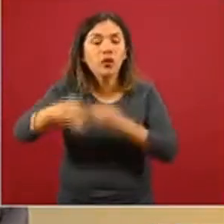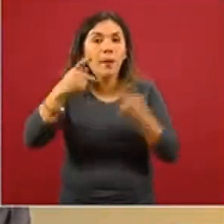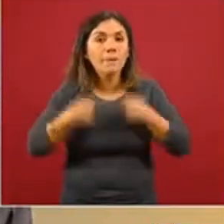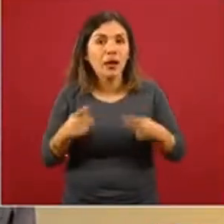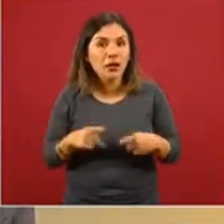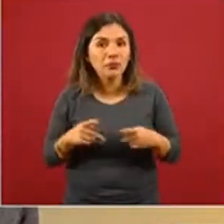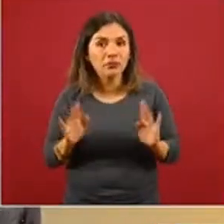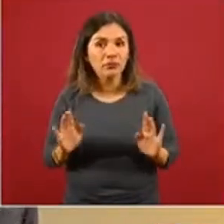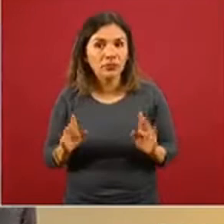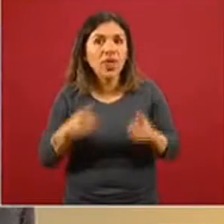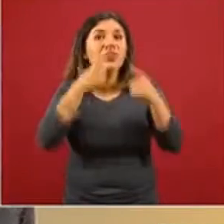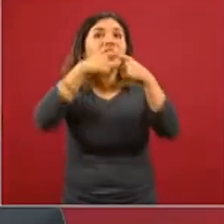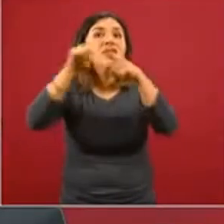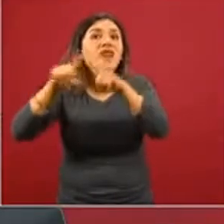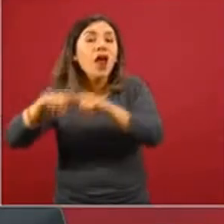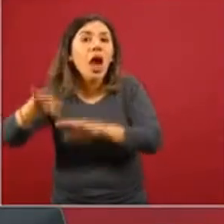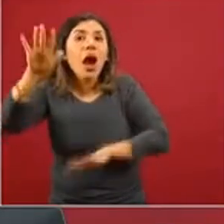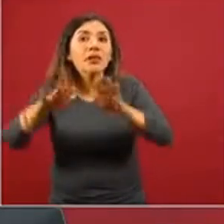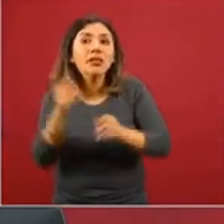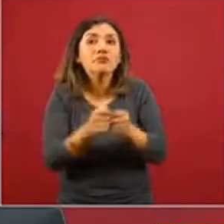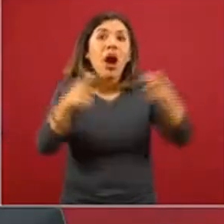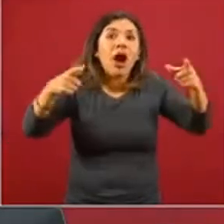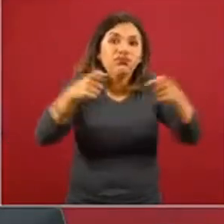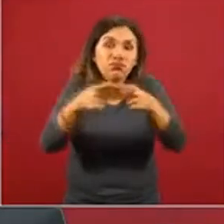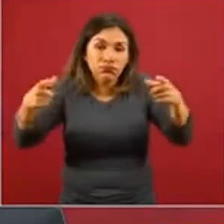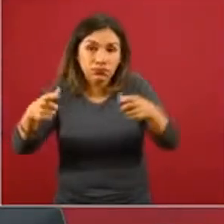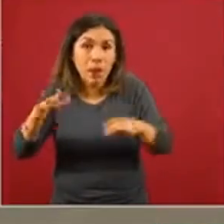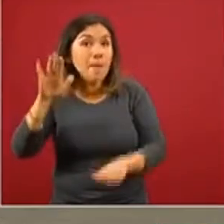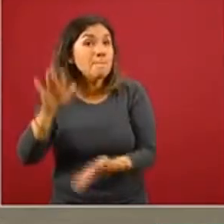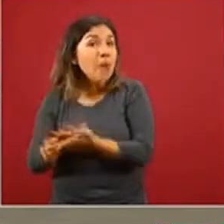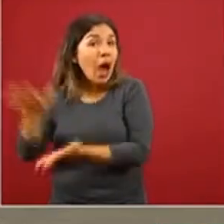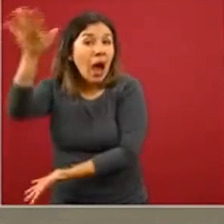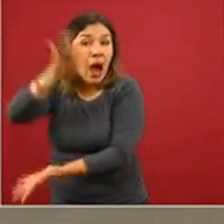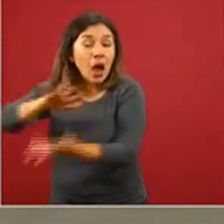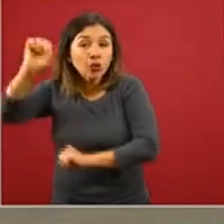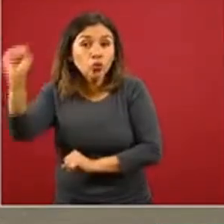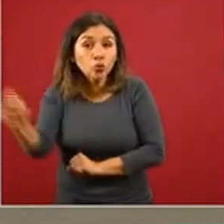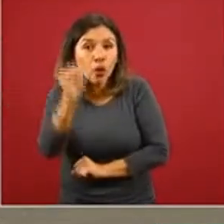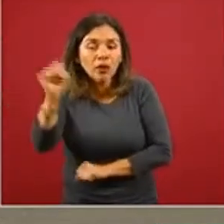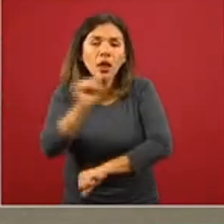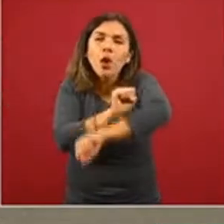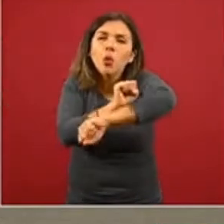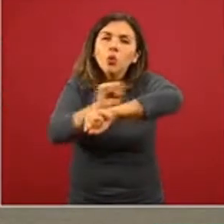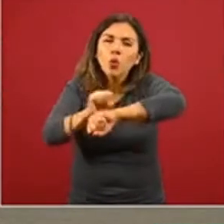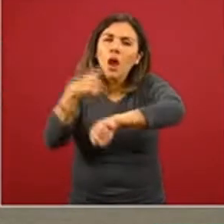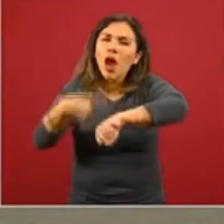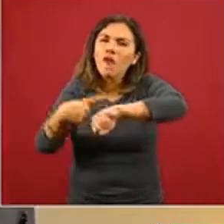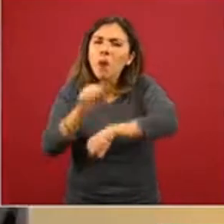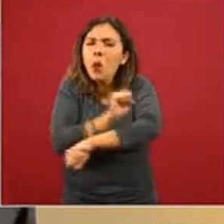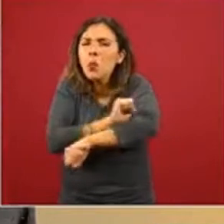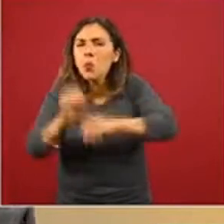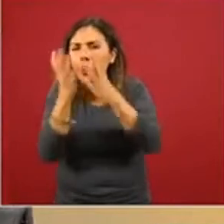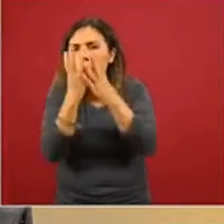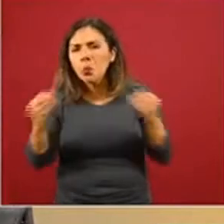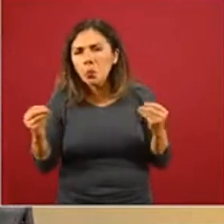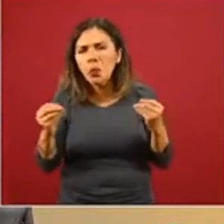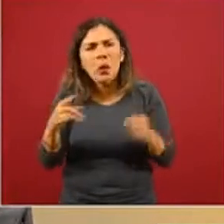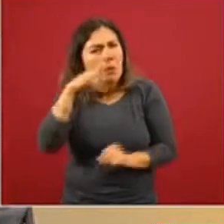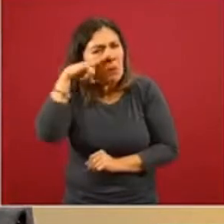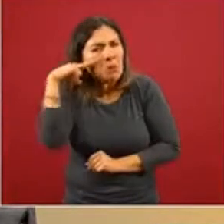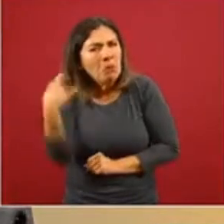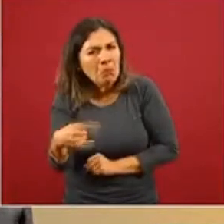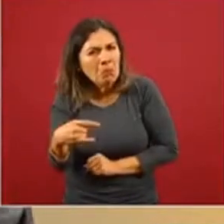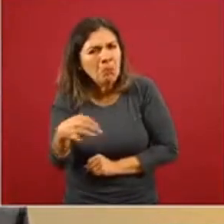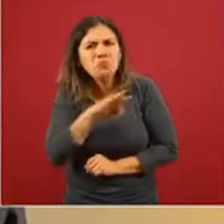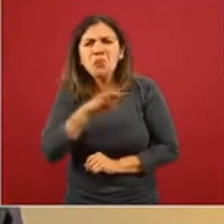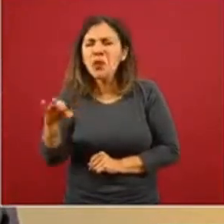en distinta magnitud. La gran mayoría, afortunadamente, casos leves o incluso muy leves,